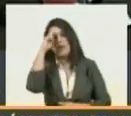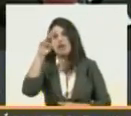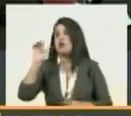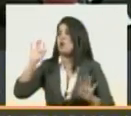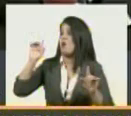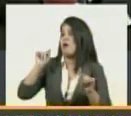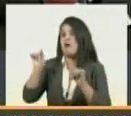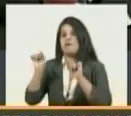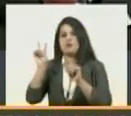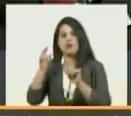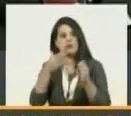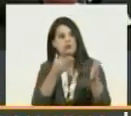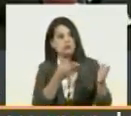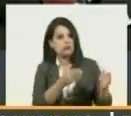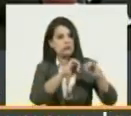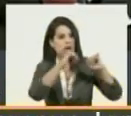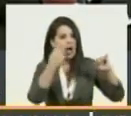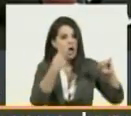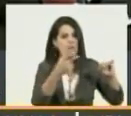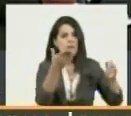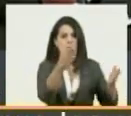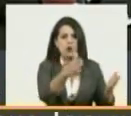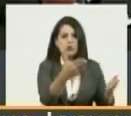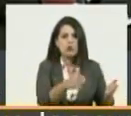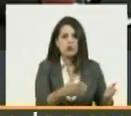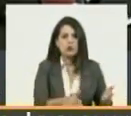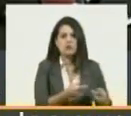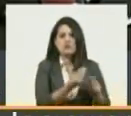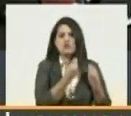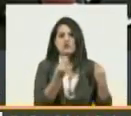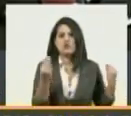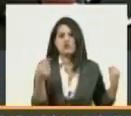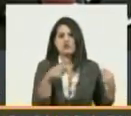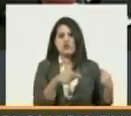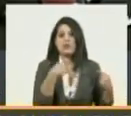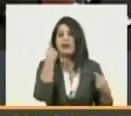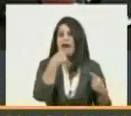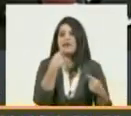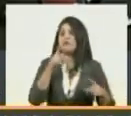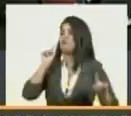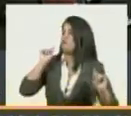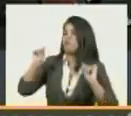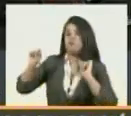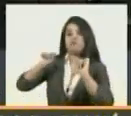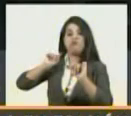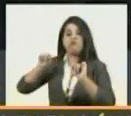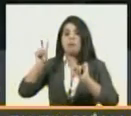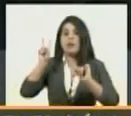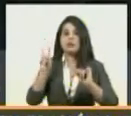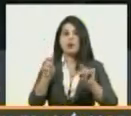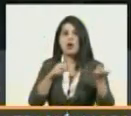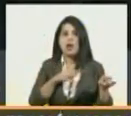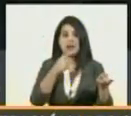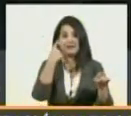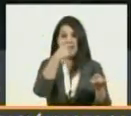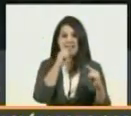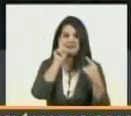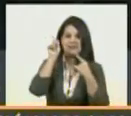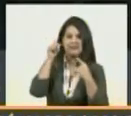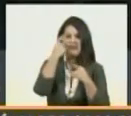Es una vergüenza que estas caras que ayer se lanzaron contra nuestra patria, desconociendo